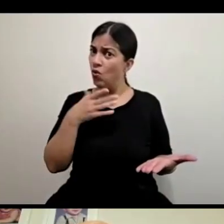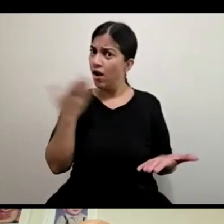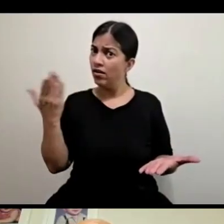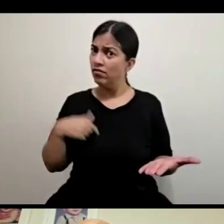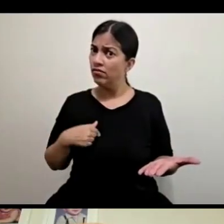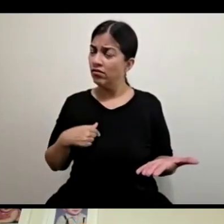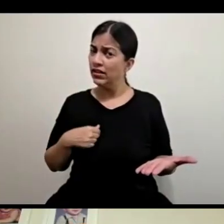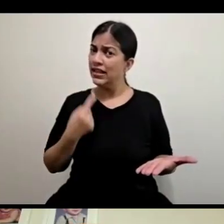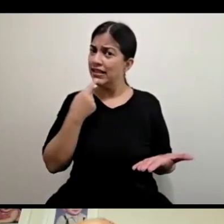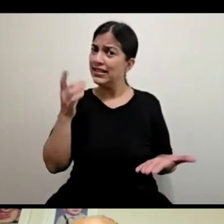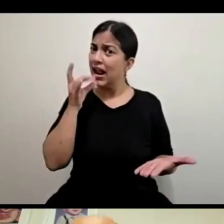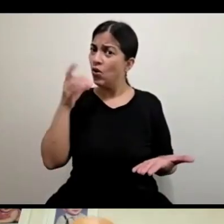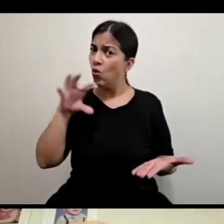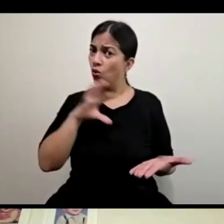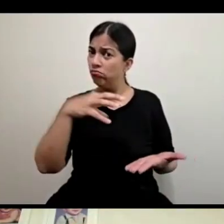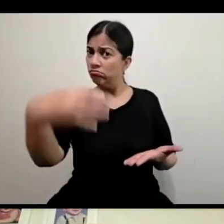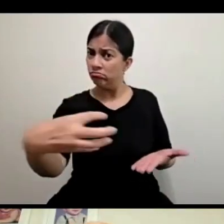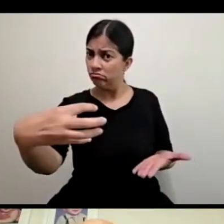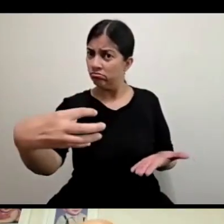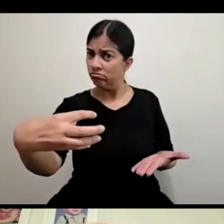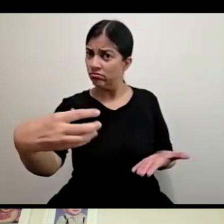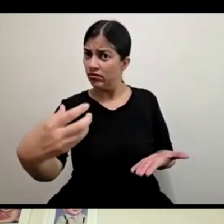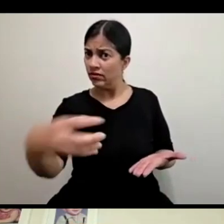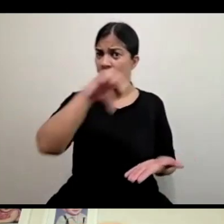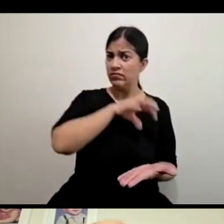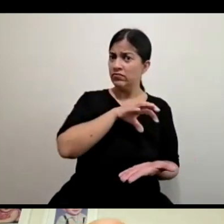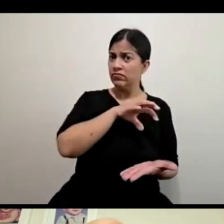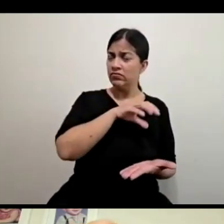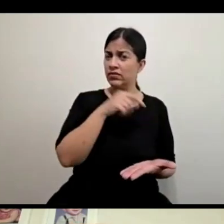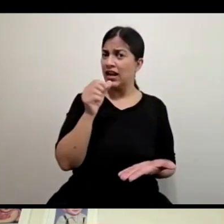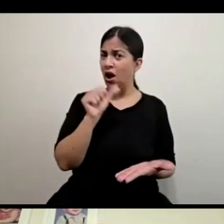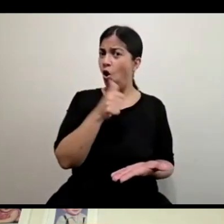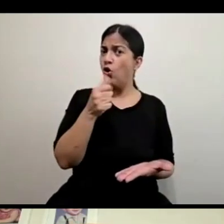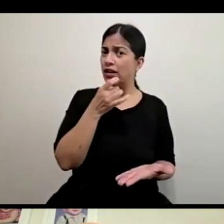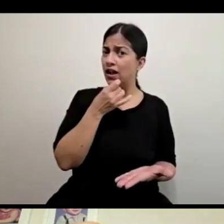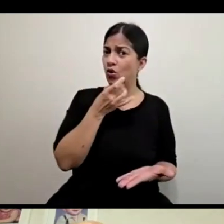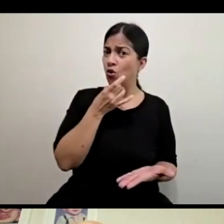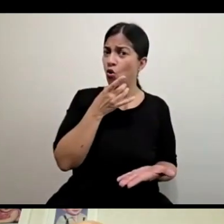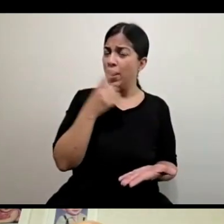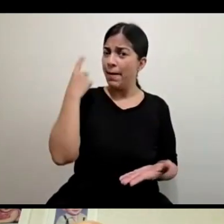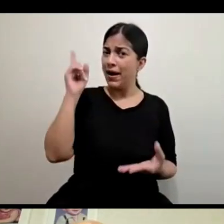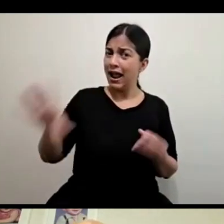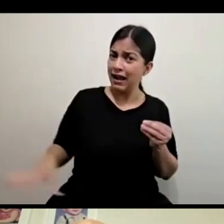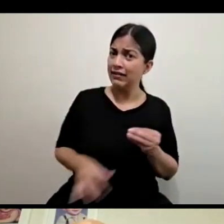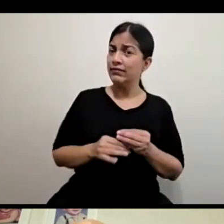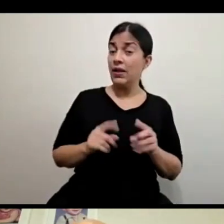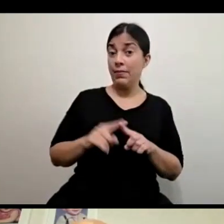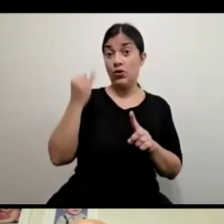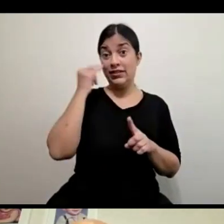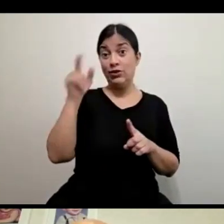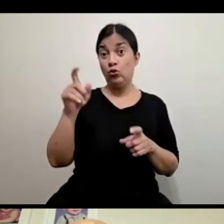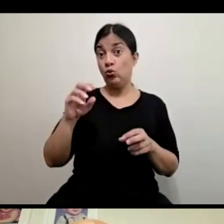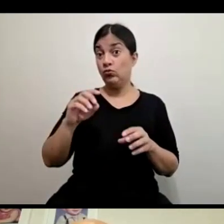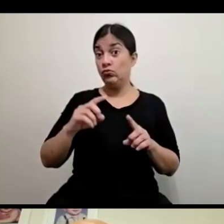este lado, que preliminarmente de este lado, que la otra luz que viene de acá es de relleno, pero si tú lo haces al